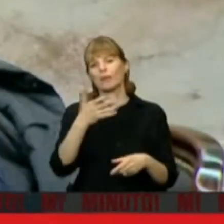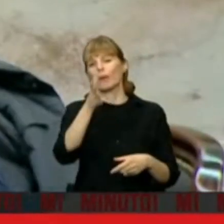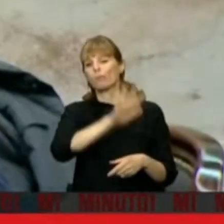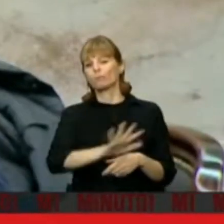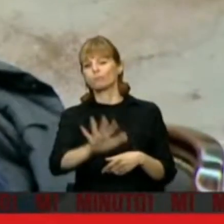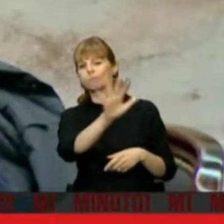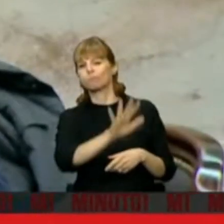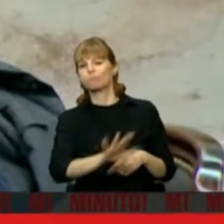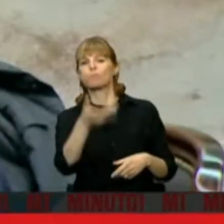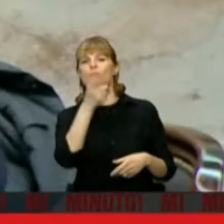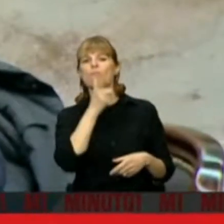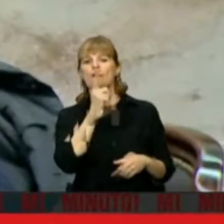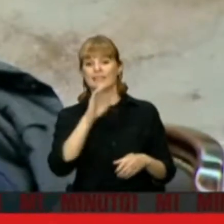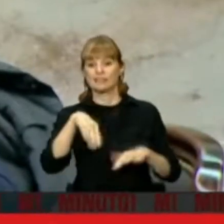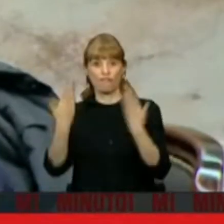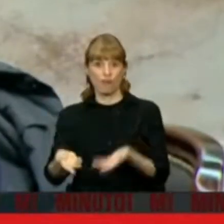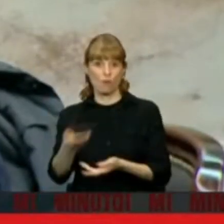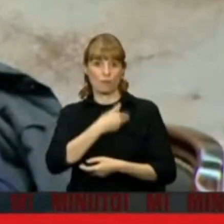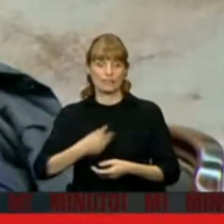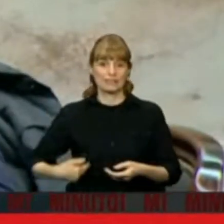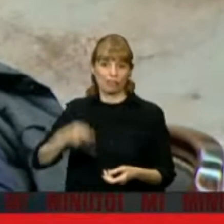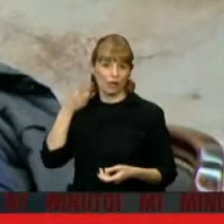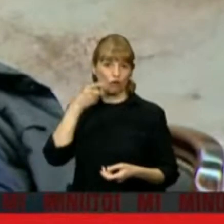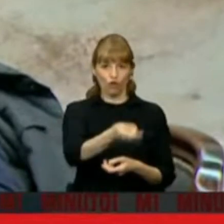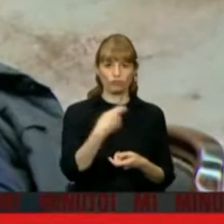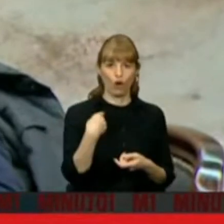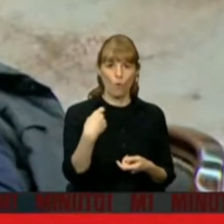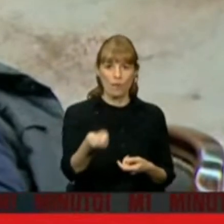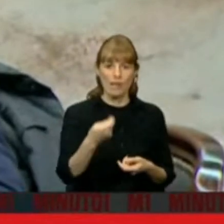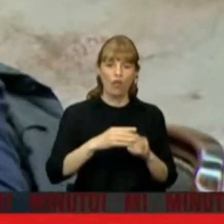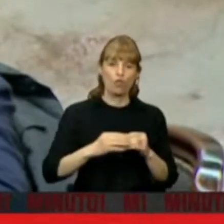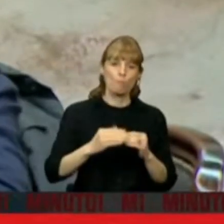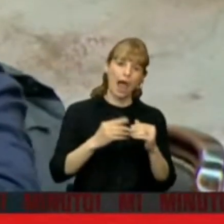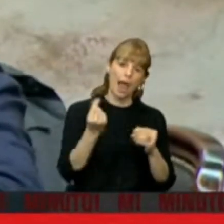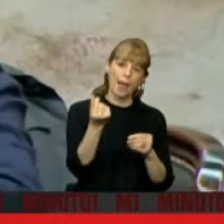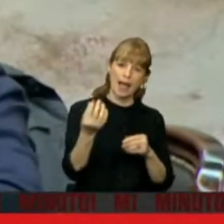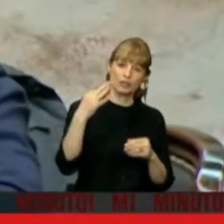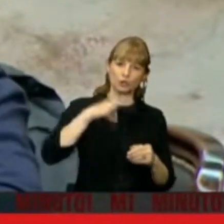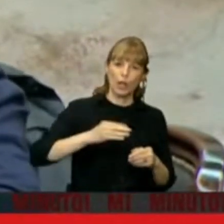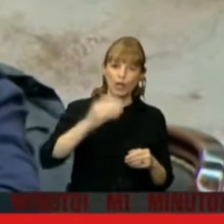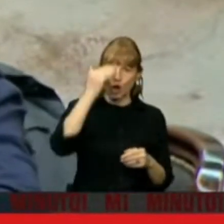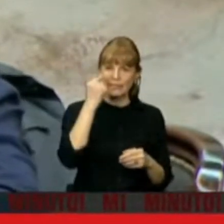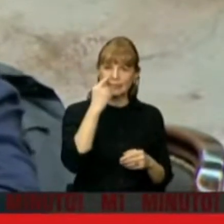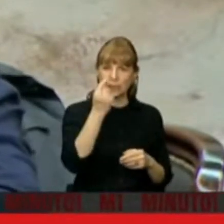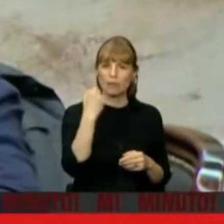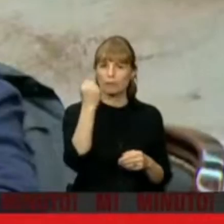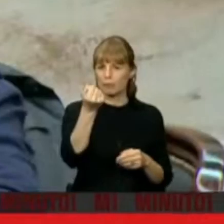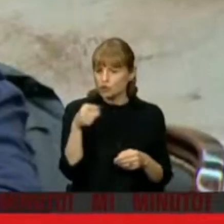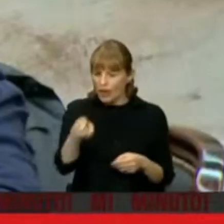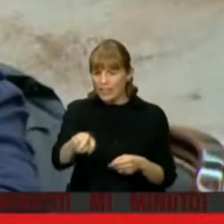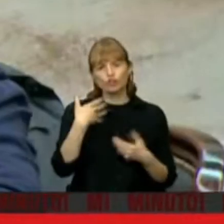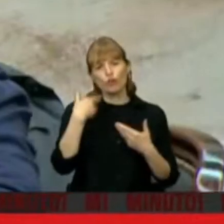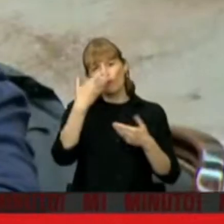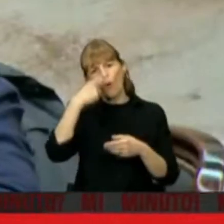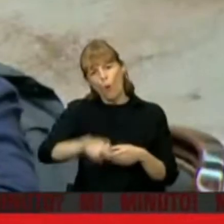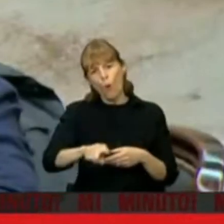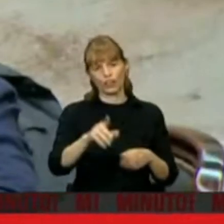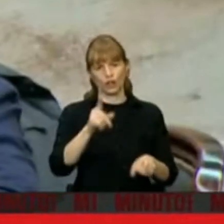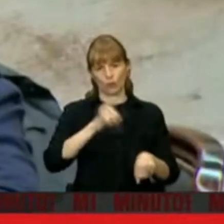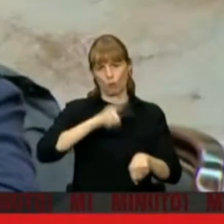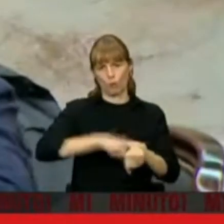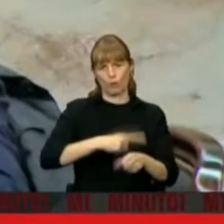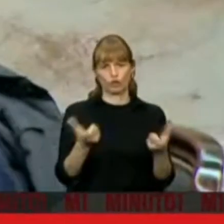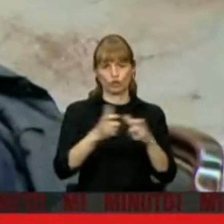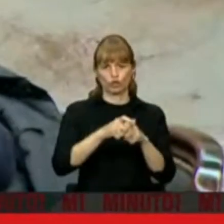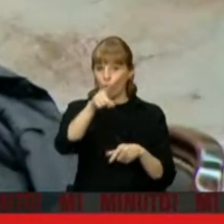a favor del veto del presidente contra los jubilados por un aumento de 15.000 pesos. Entonces, esto debería tratarse al final de la sesión. Por eso usted no